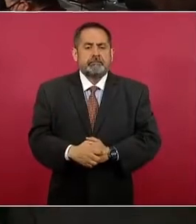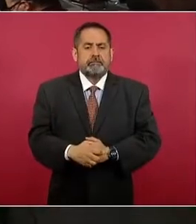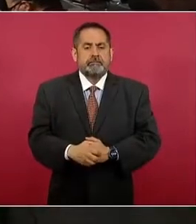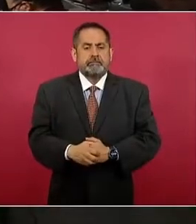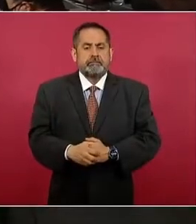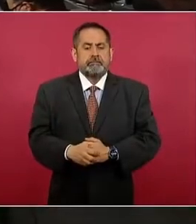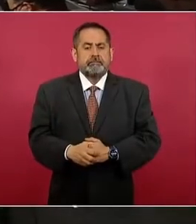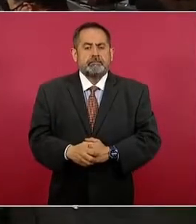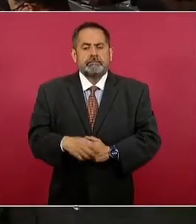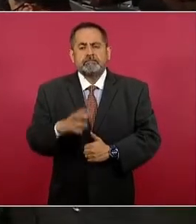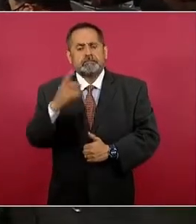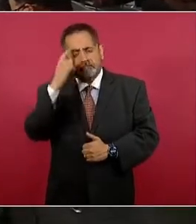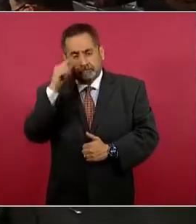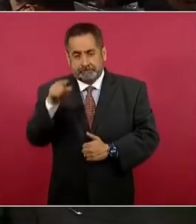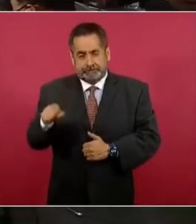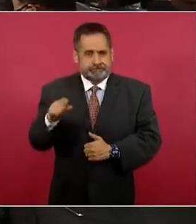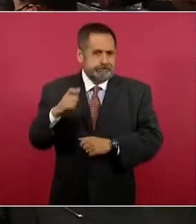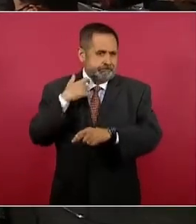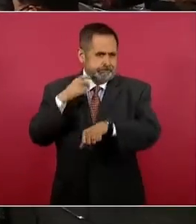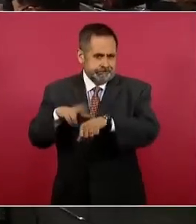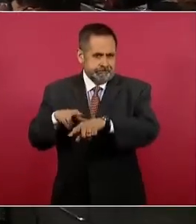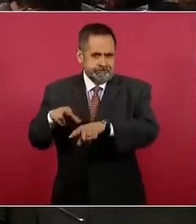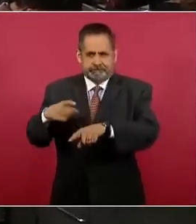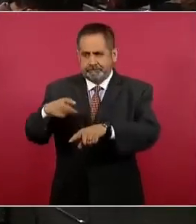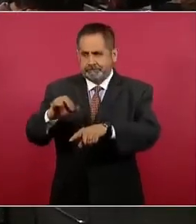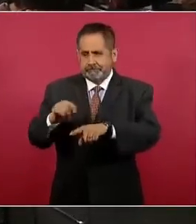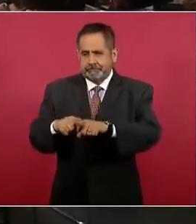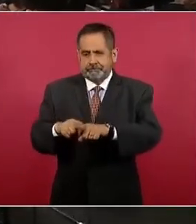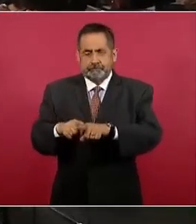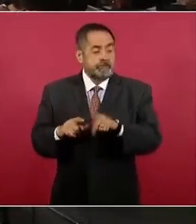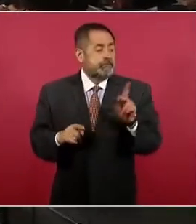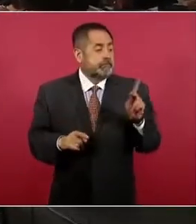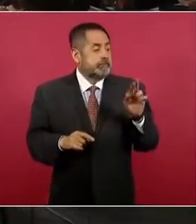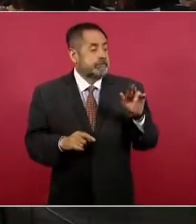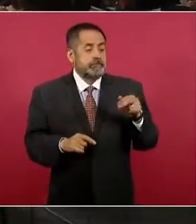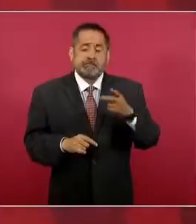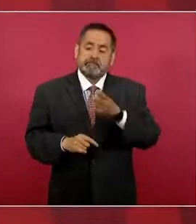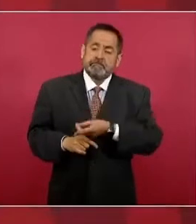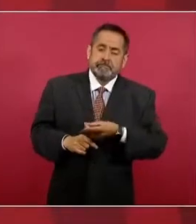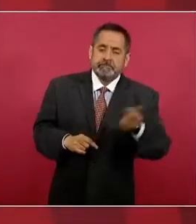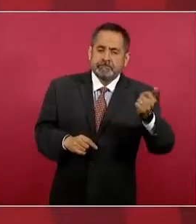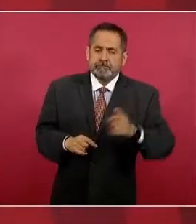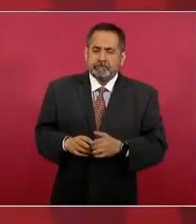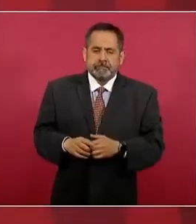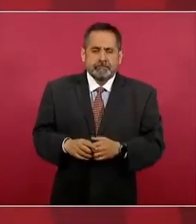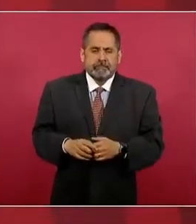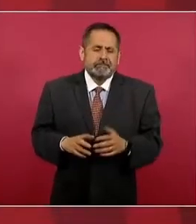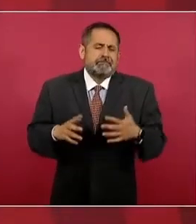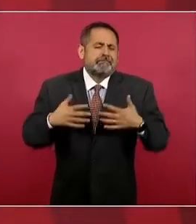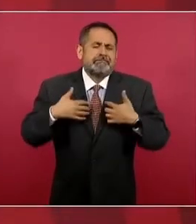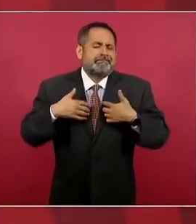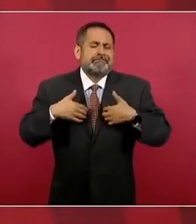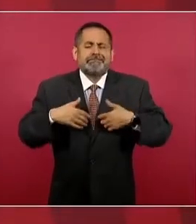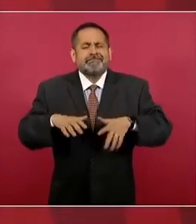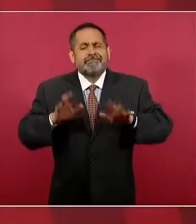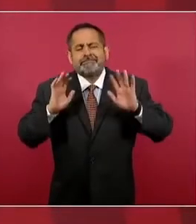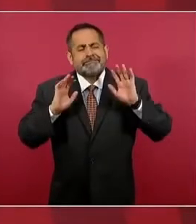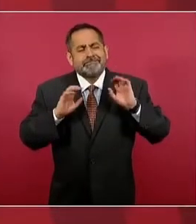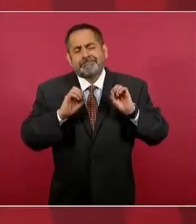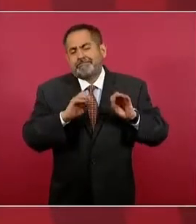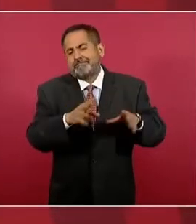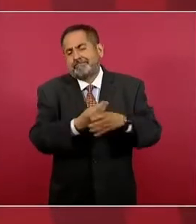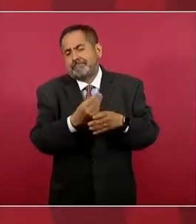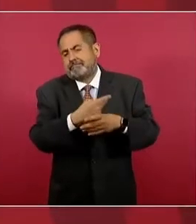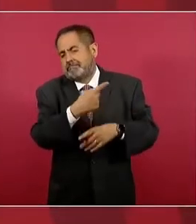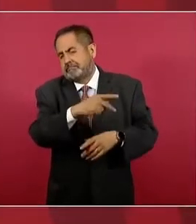De la expulsión del PRI al exgobernador por haber aceptado la expulsión. Pues no me meto en eso. Creo que